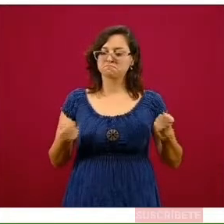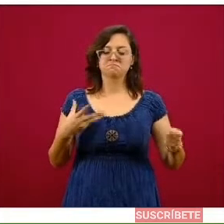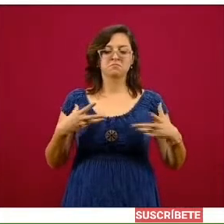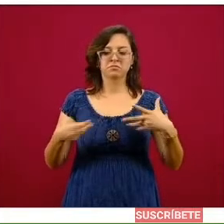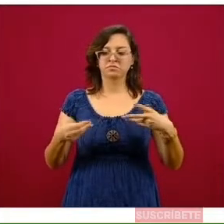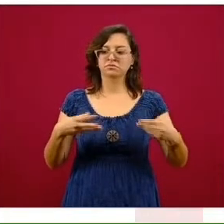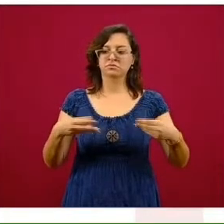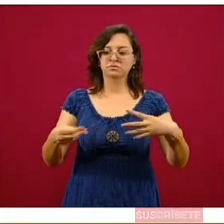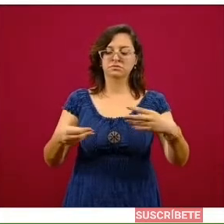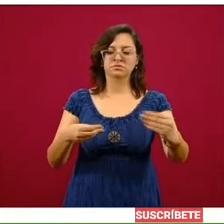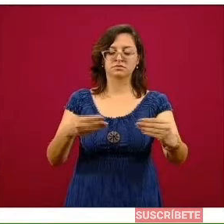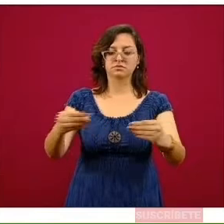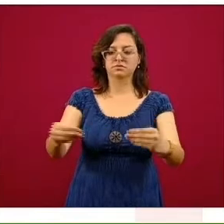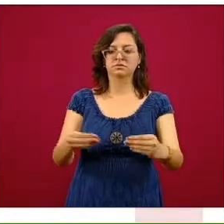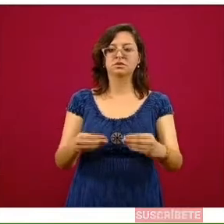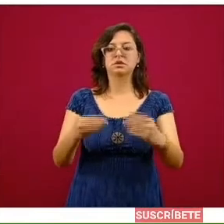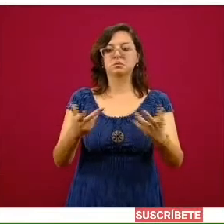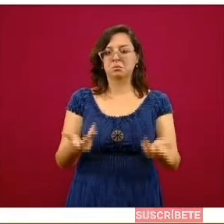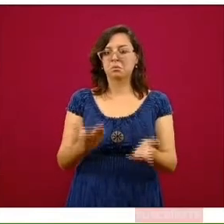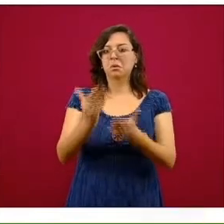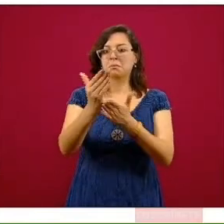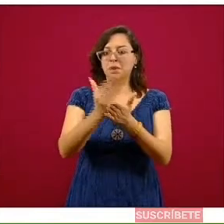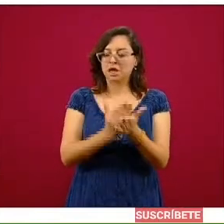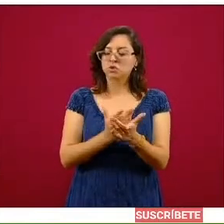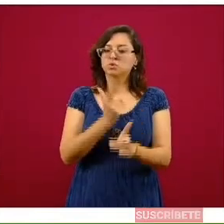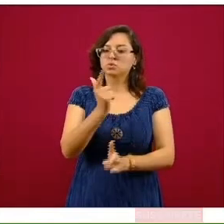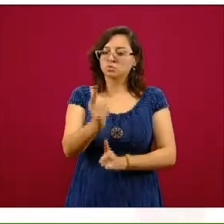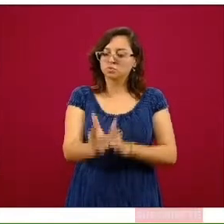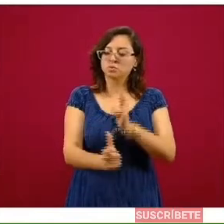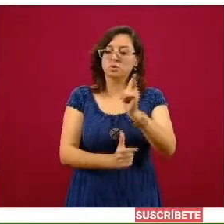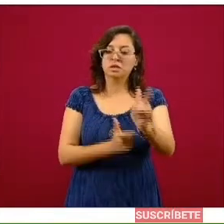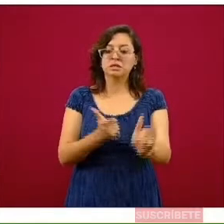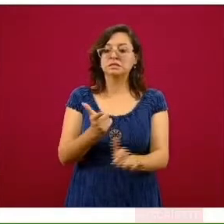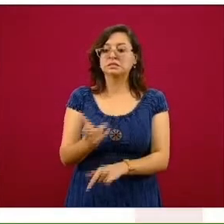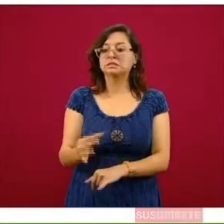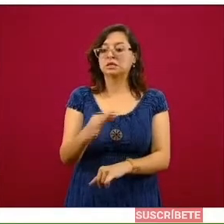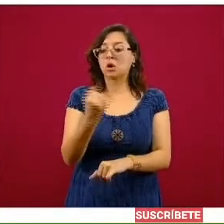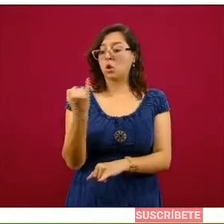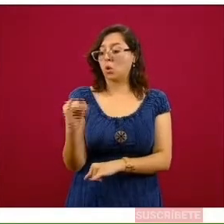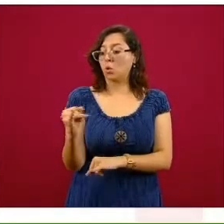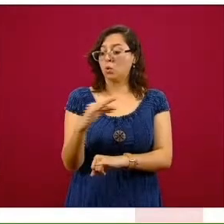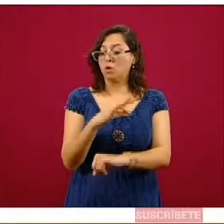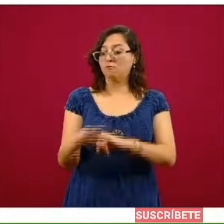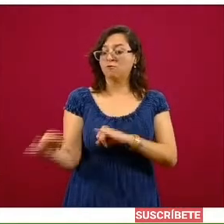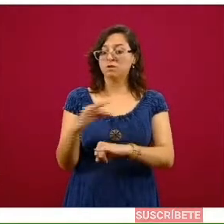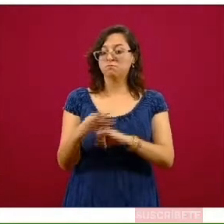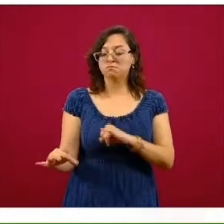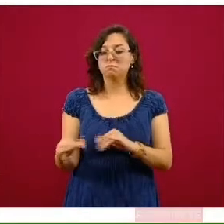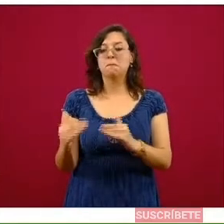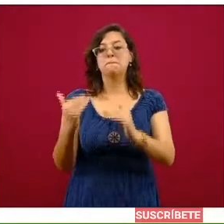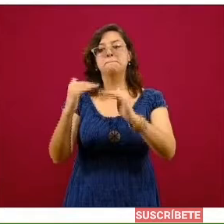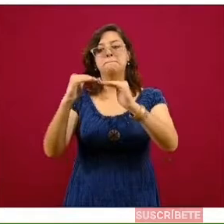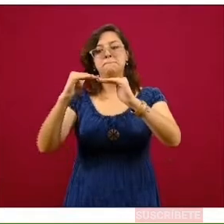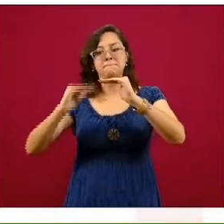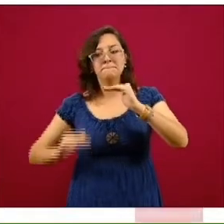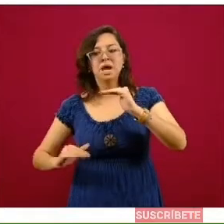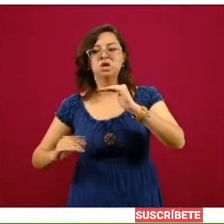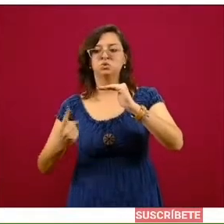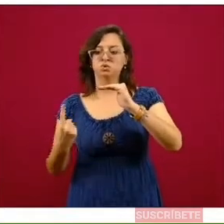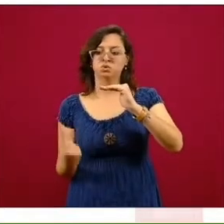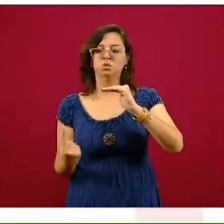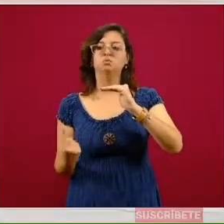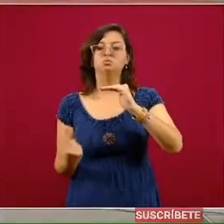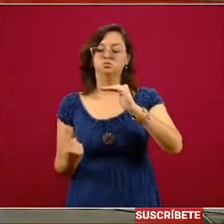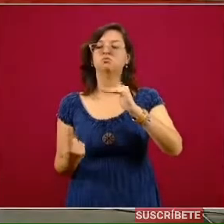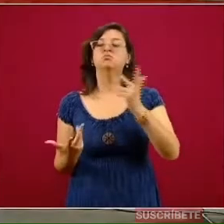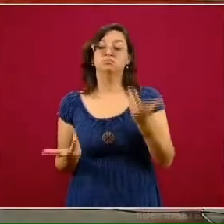continúe transmitiéndose de manera importante, y ya prácticamente al final del mes de junio logró inclusive